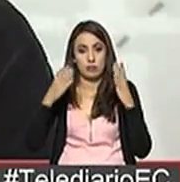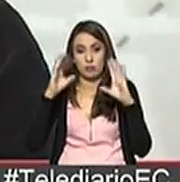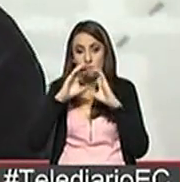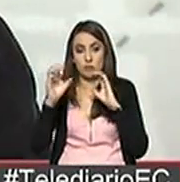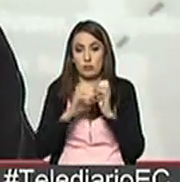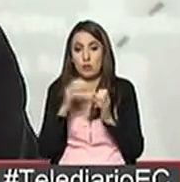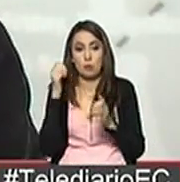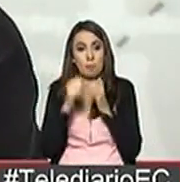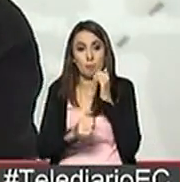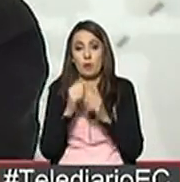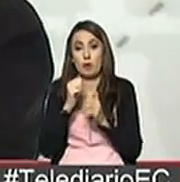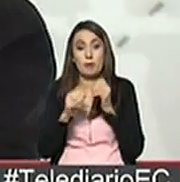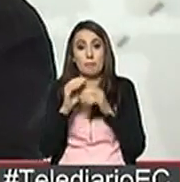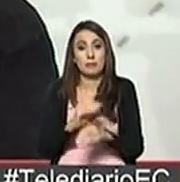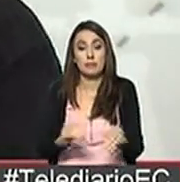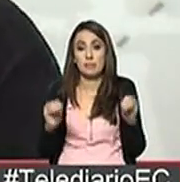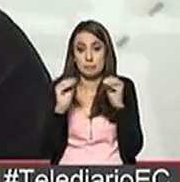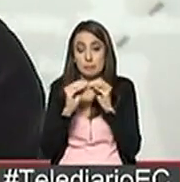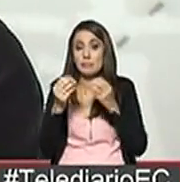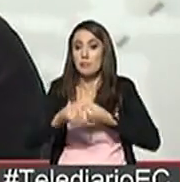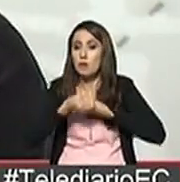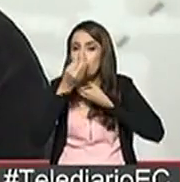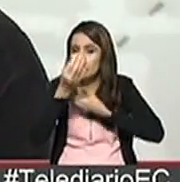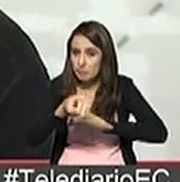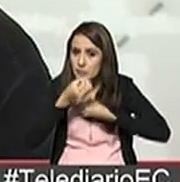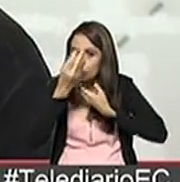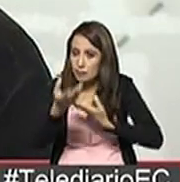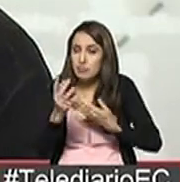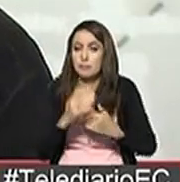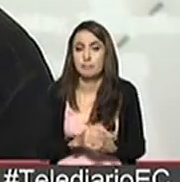nuestras problemáticas, más que nada. Claro.